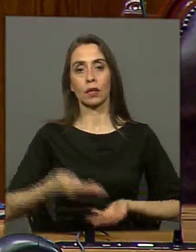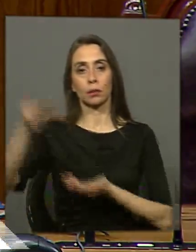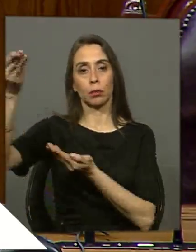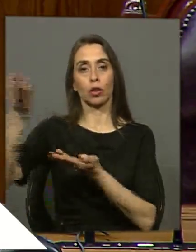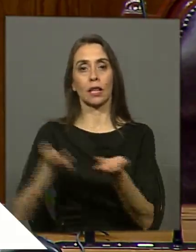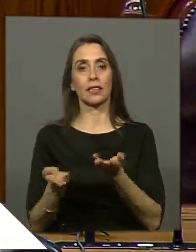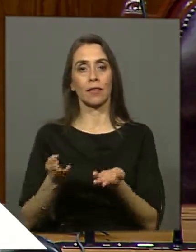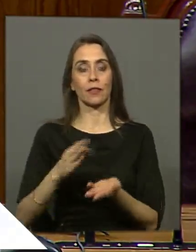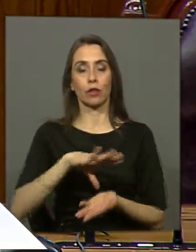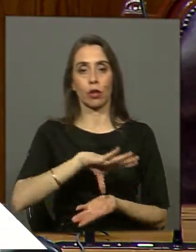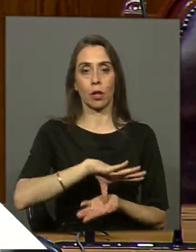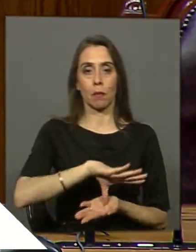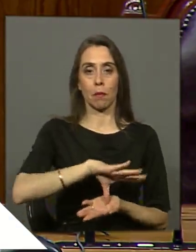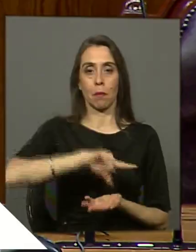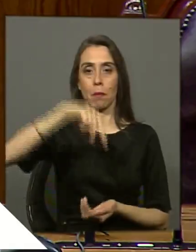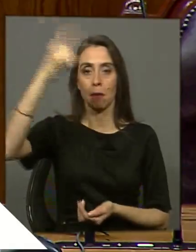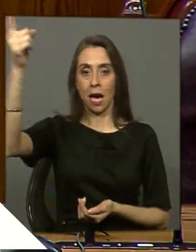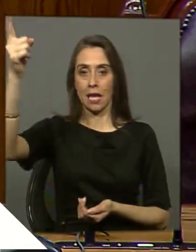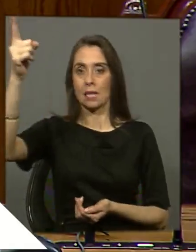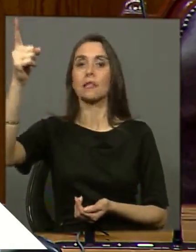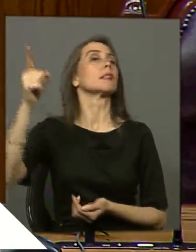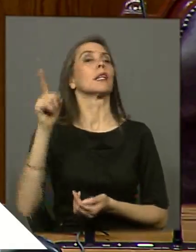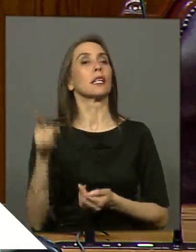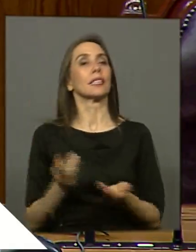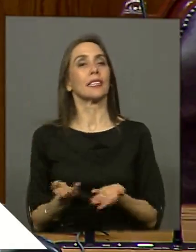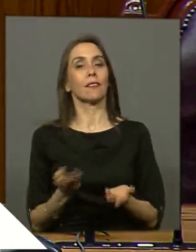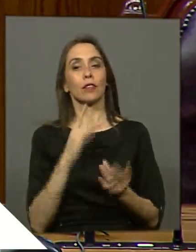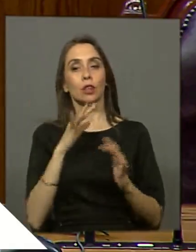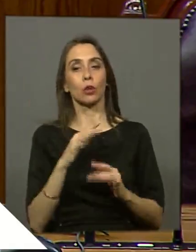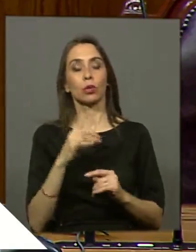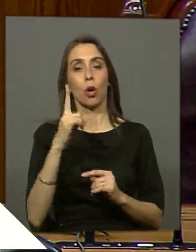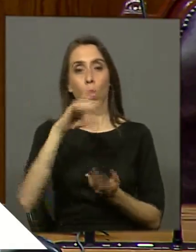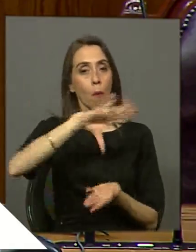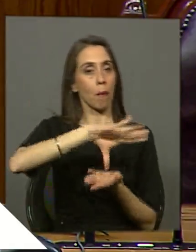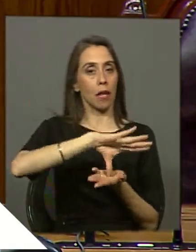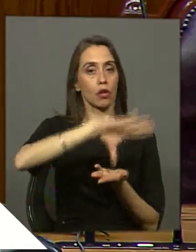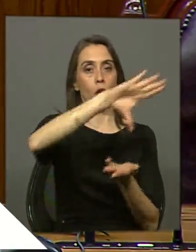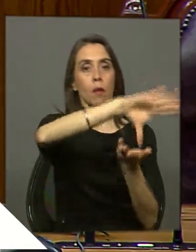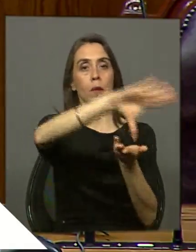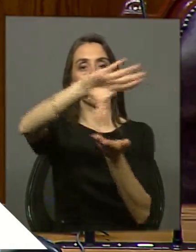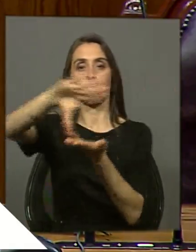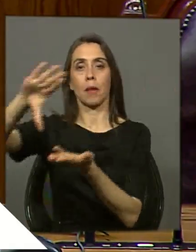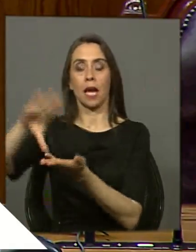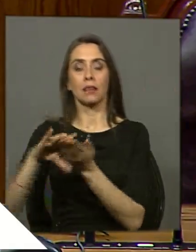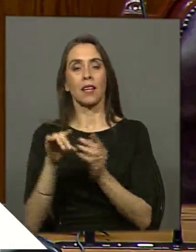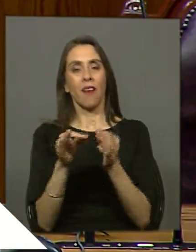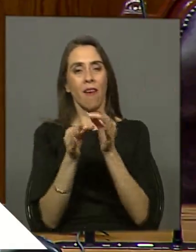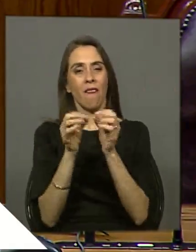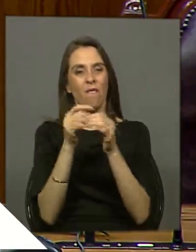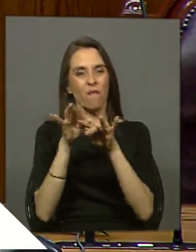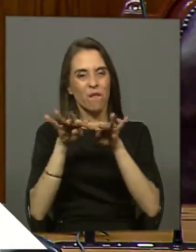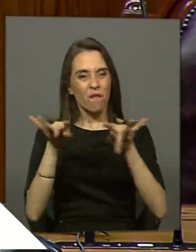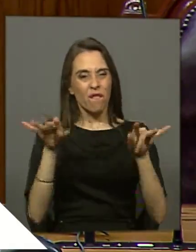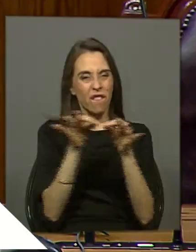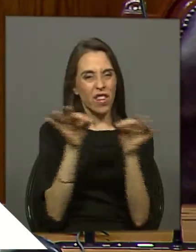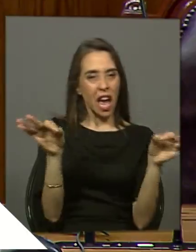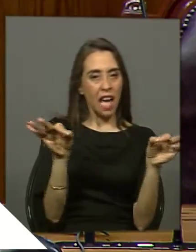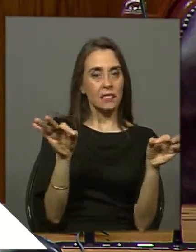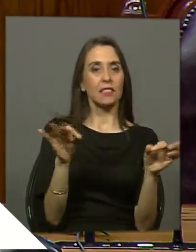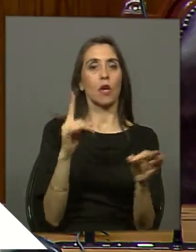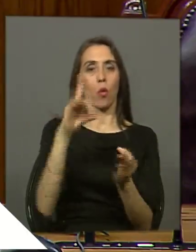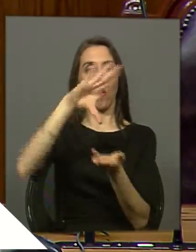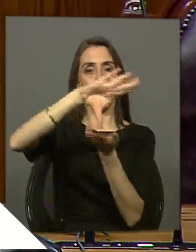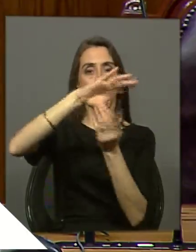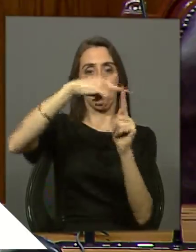servicio a un país pero ese servicio se utiliza en más de un país como estaba redactado si se utilizaba en más de un país extranjero